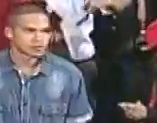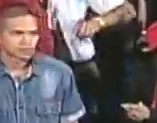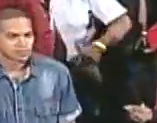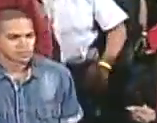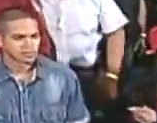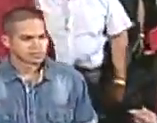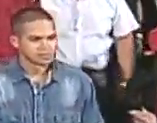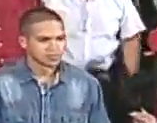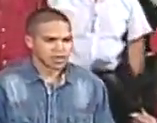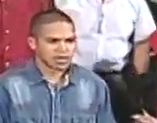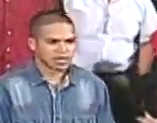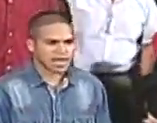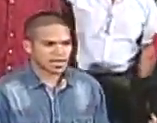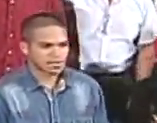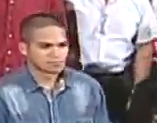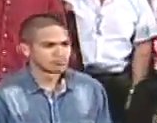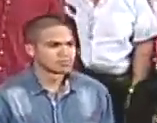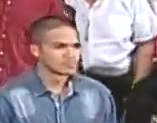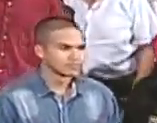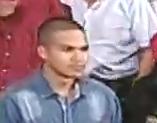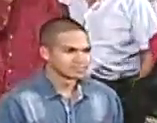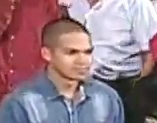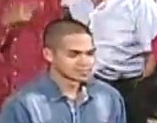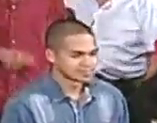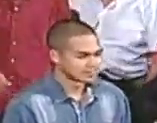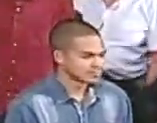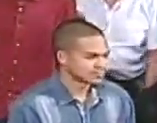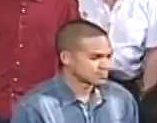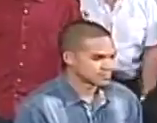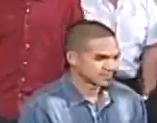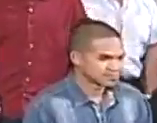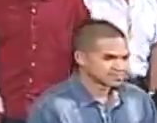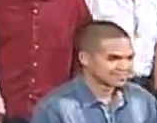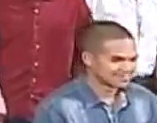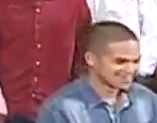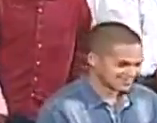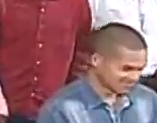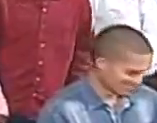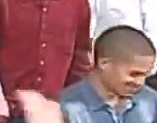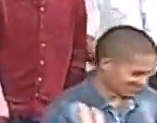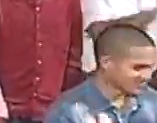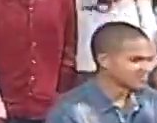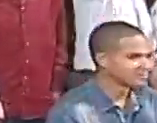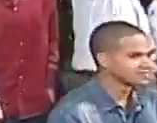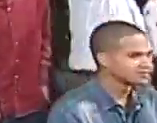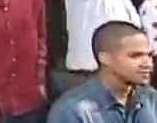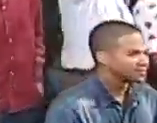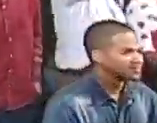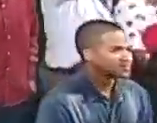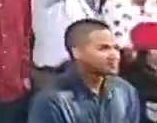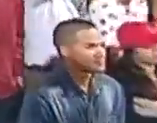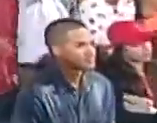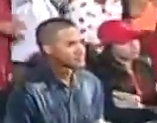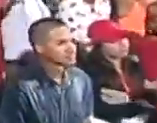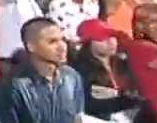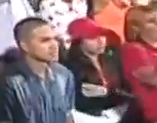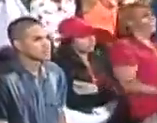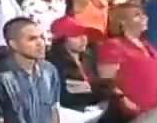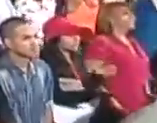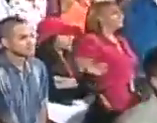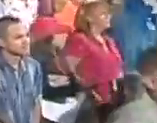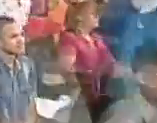vivo y en directo desde el Teatro Nacional, donde el jefe de Estado venezolano realiza un encuentro con